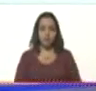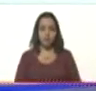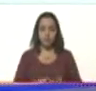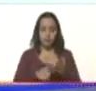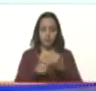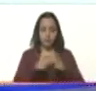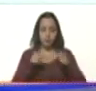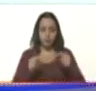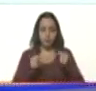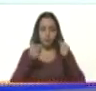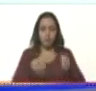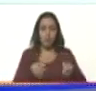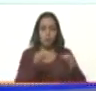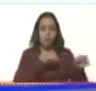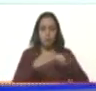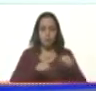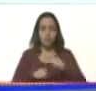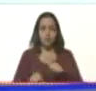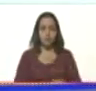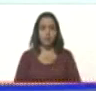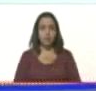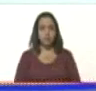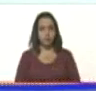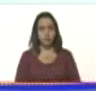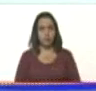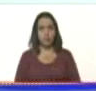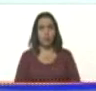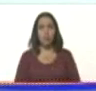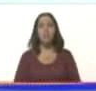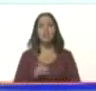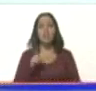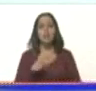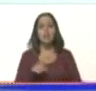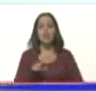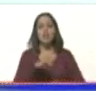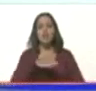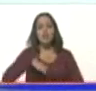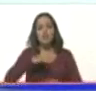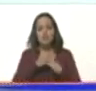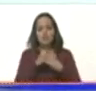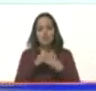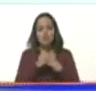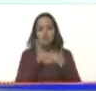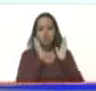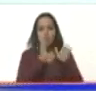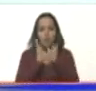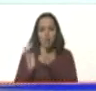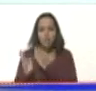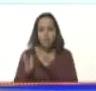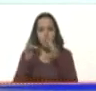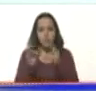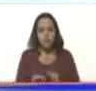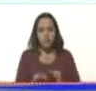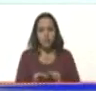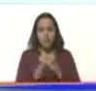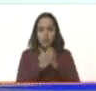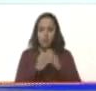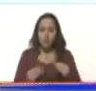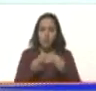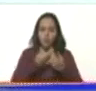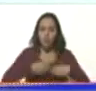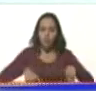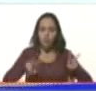el movimiento, y donde se organice bien todos los principios,